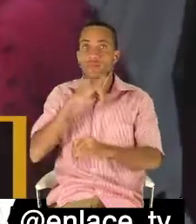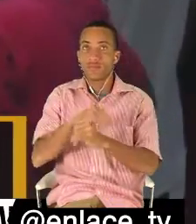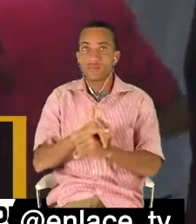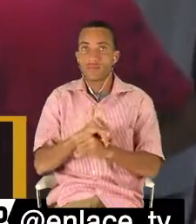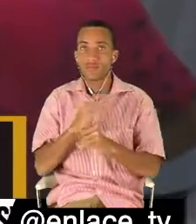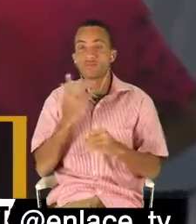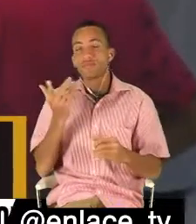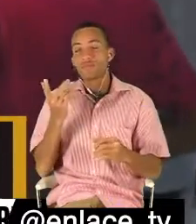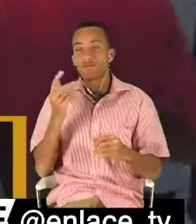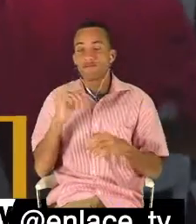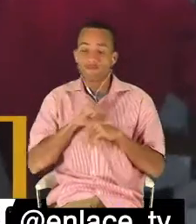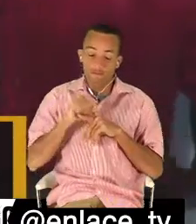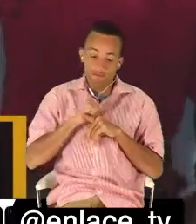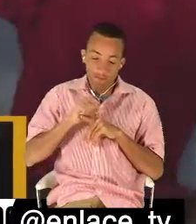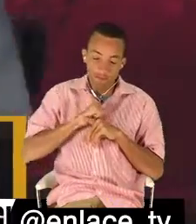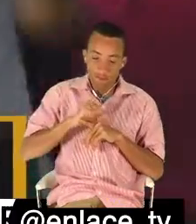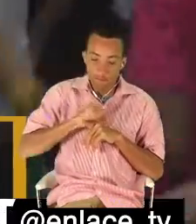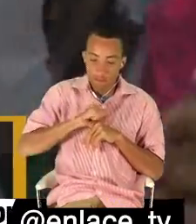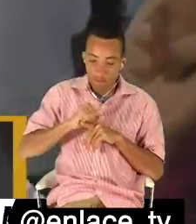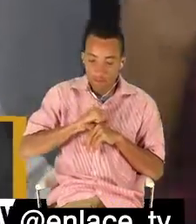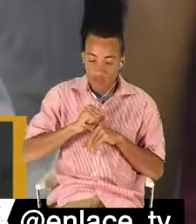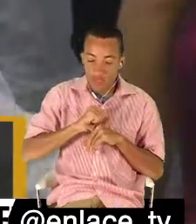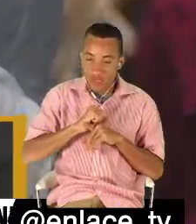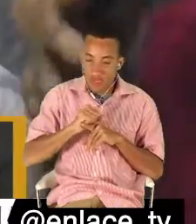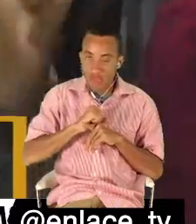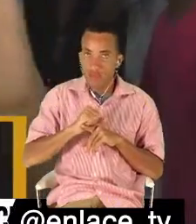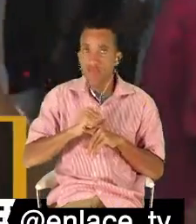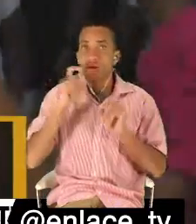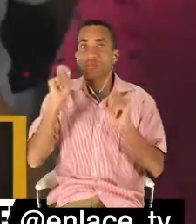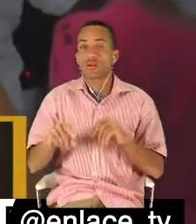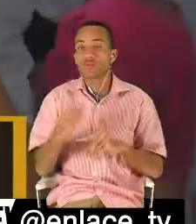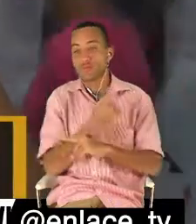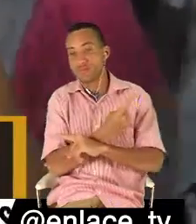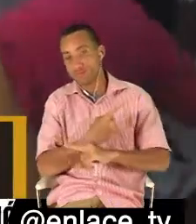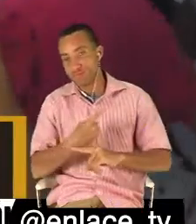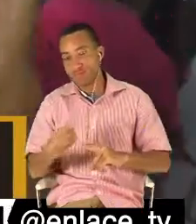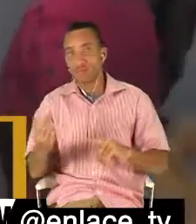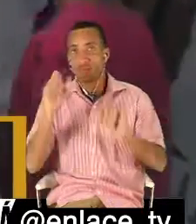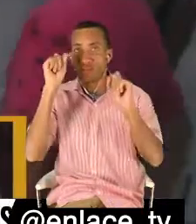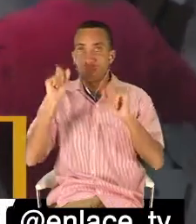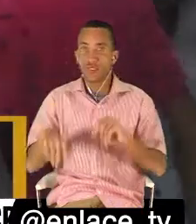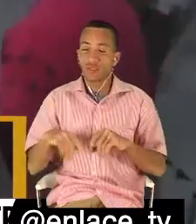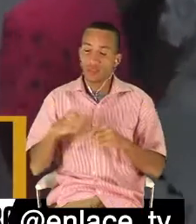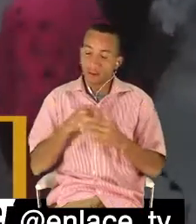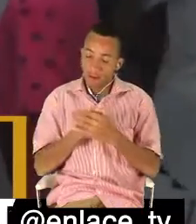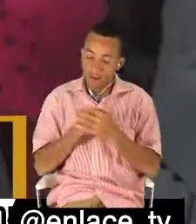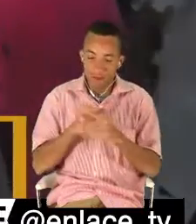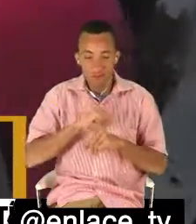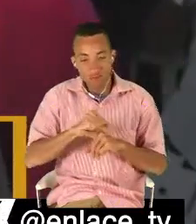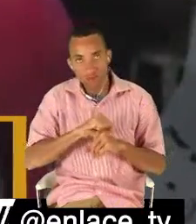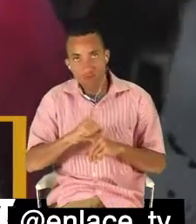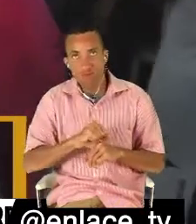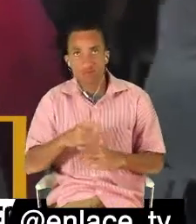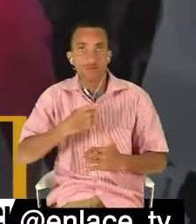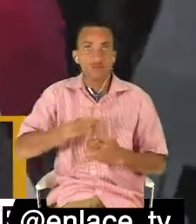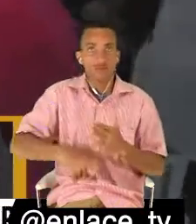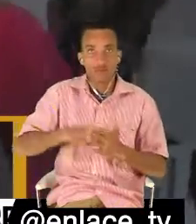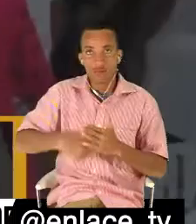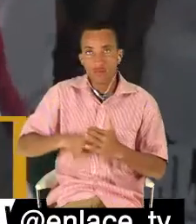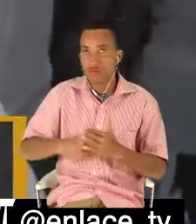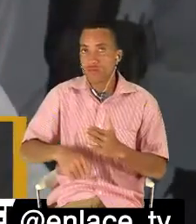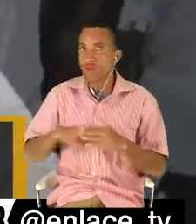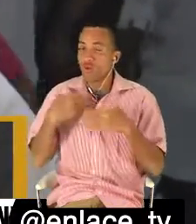La preparación que tenemos es, digamos, ensayar, si se puede, toda la semana. Estamos dándole duro, haciendo correcciones en cuanto a cómo debe